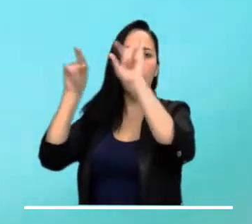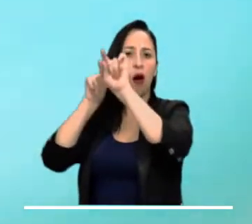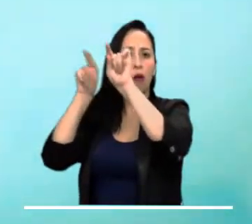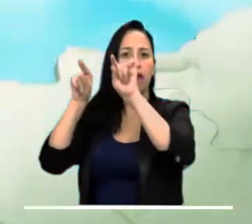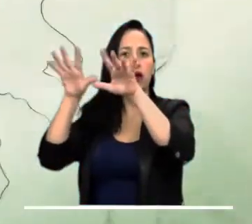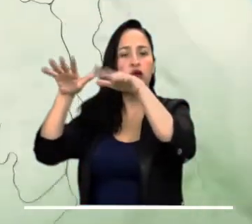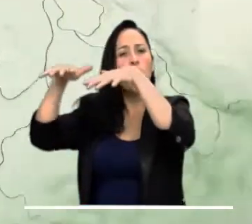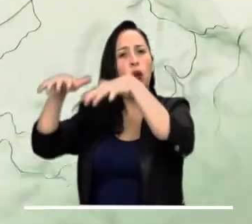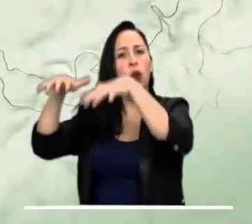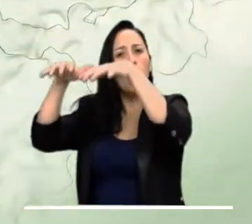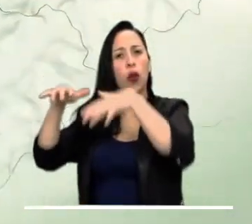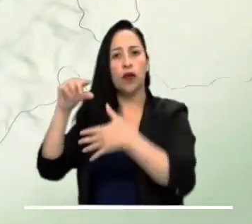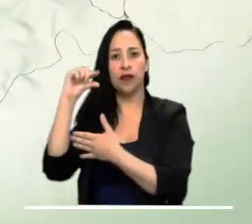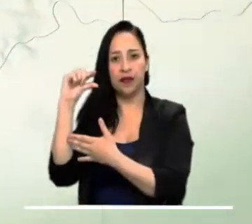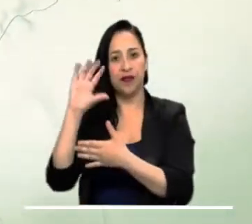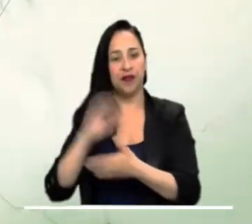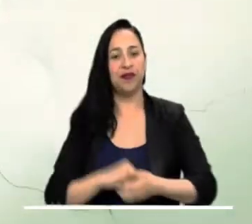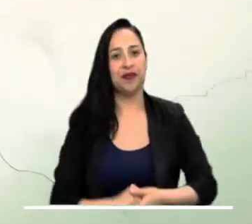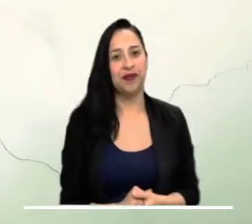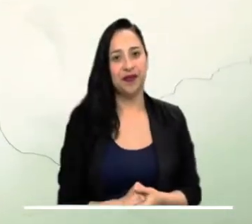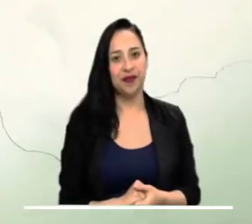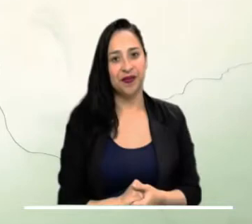en zonas de Providencia.